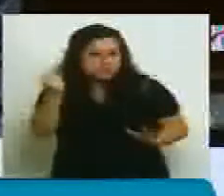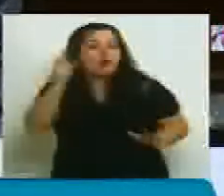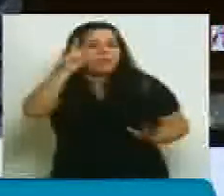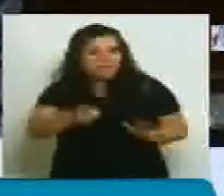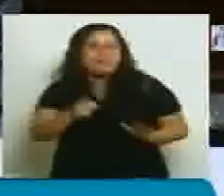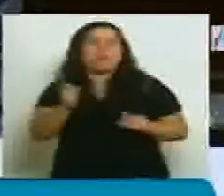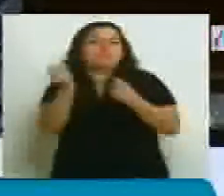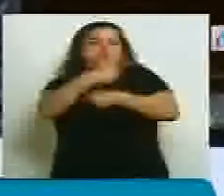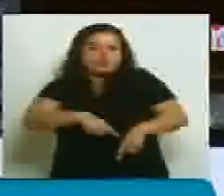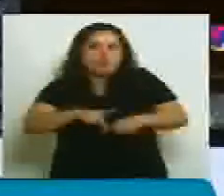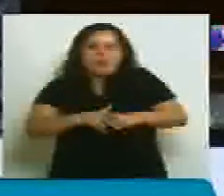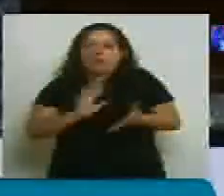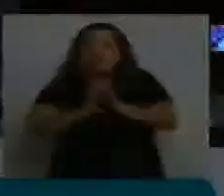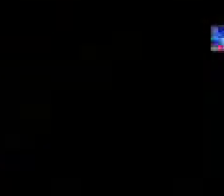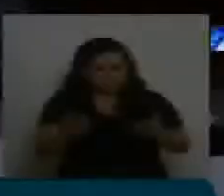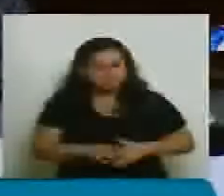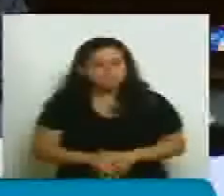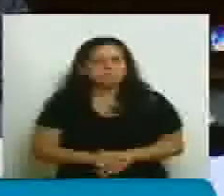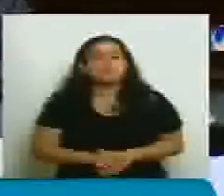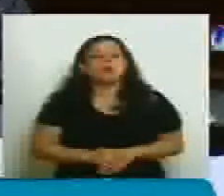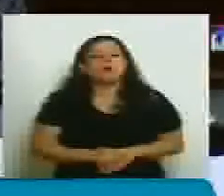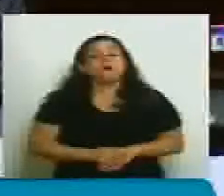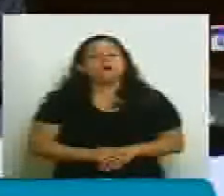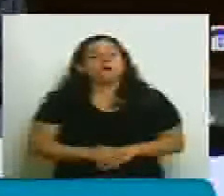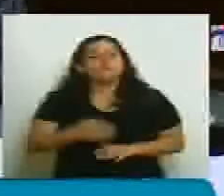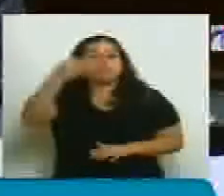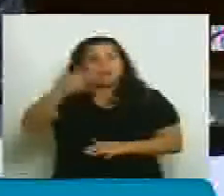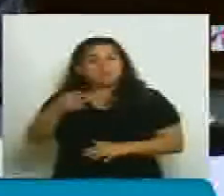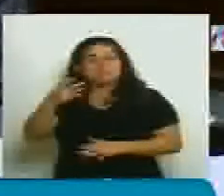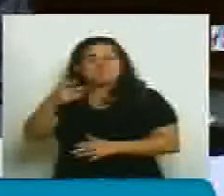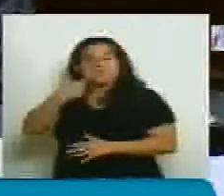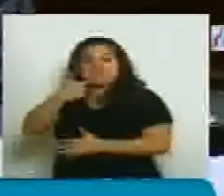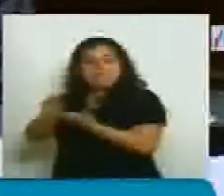de este instrumento como estrategia de seguridad social. Oportunamente en el Senado de la Nación